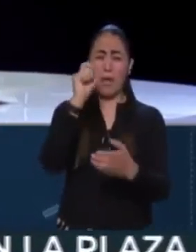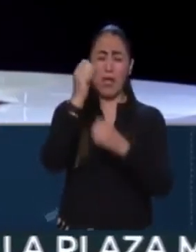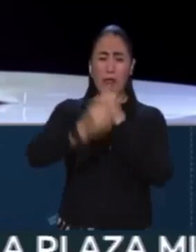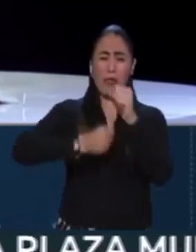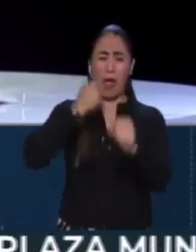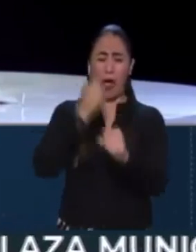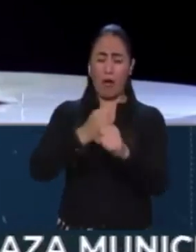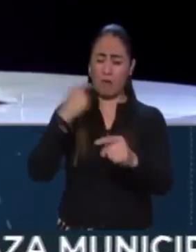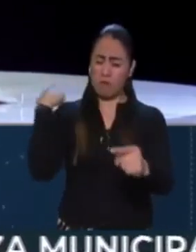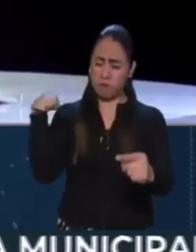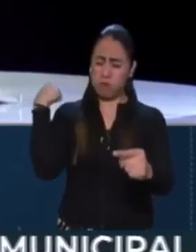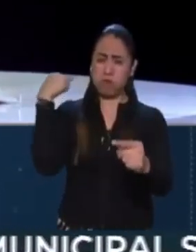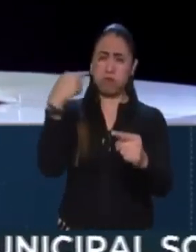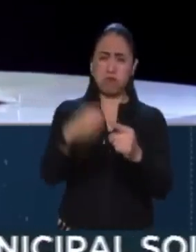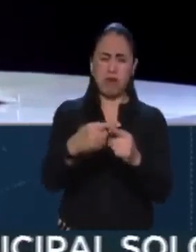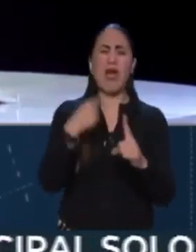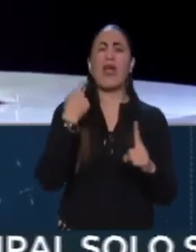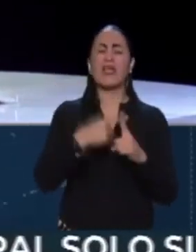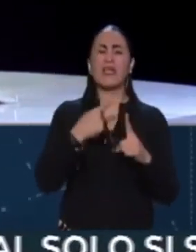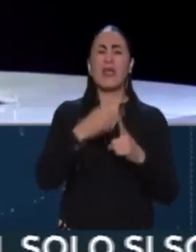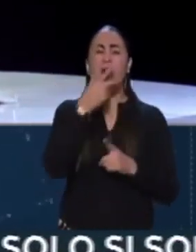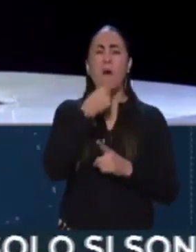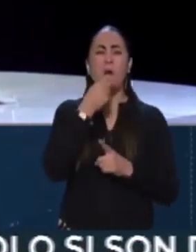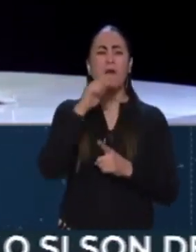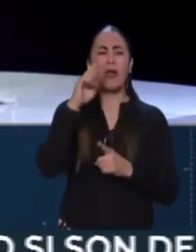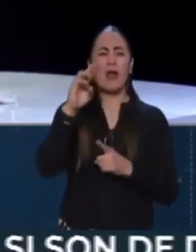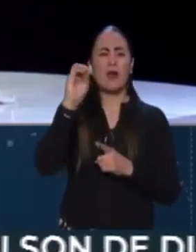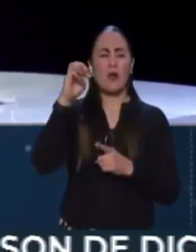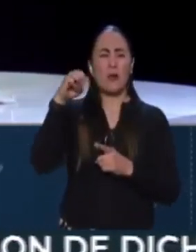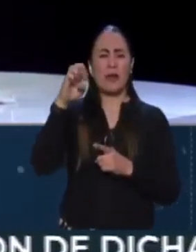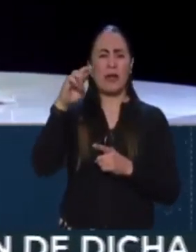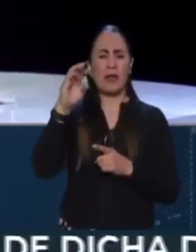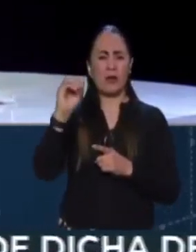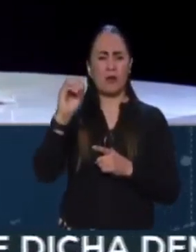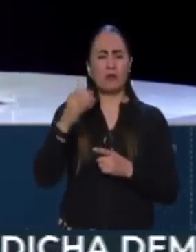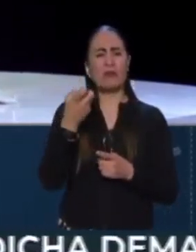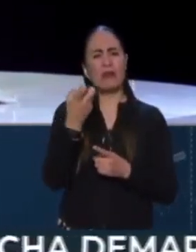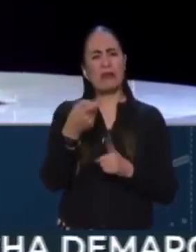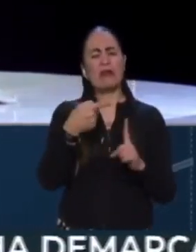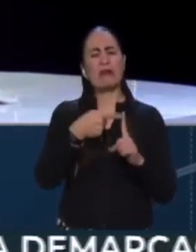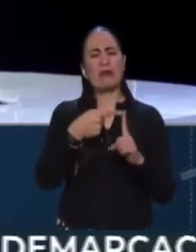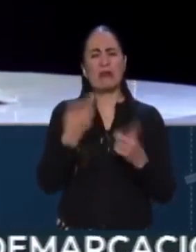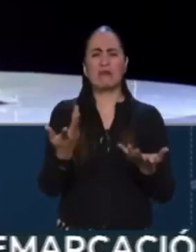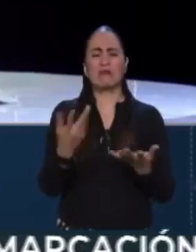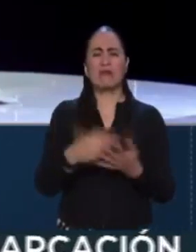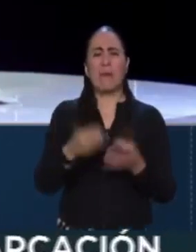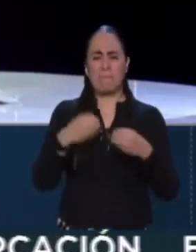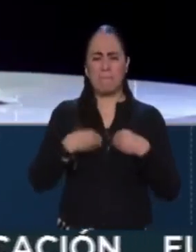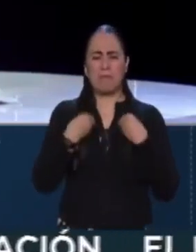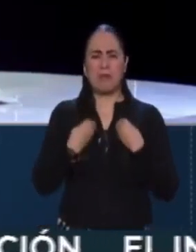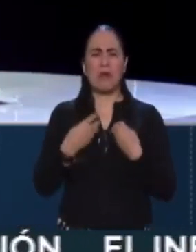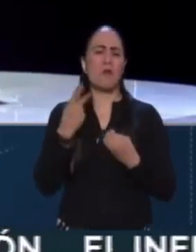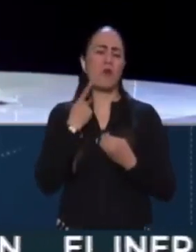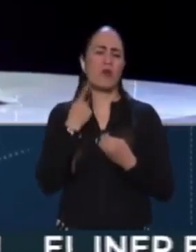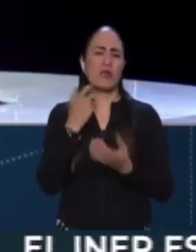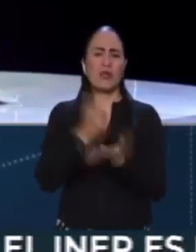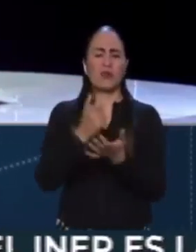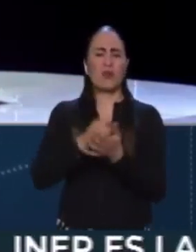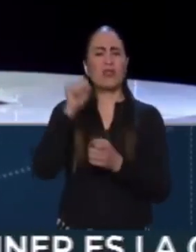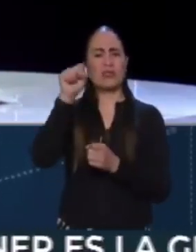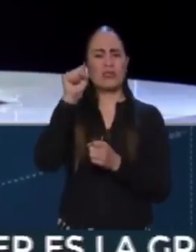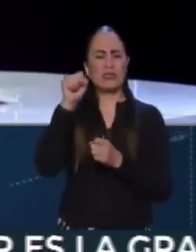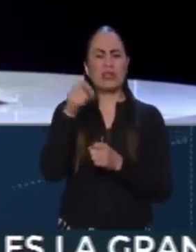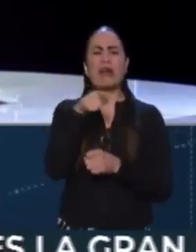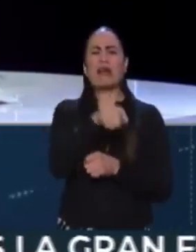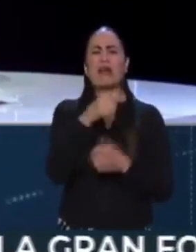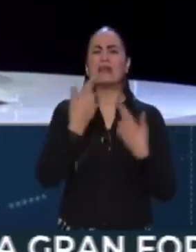décadas. ¿Quién es Romero Deschamps? ¿Qué es lo que representa en la vida política, económica, sindical